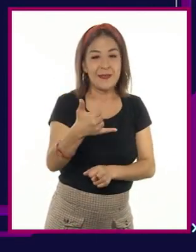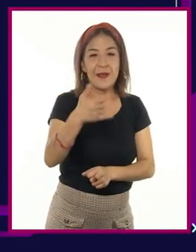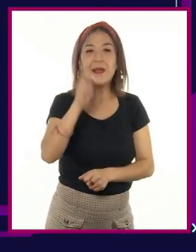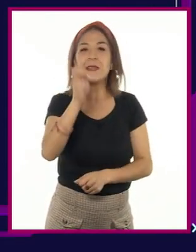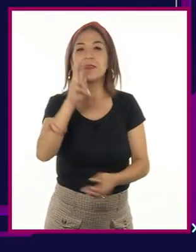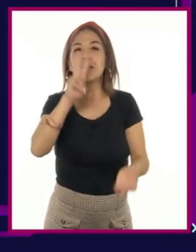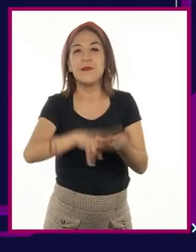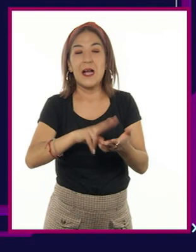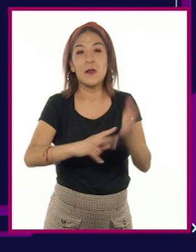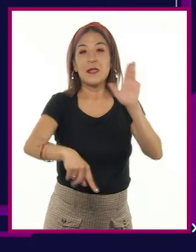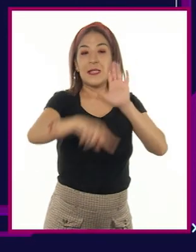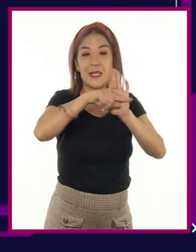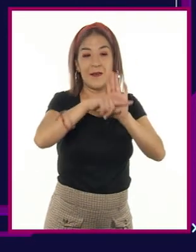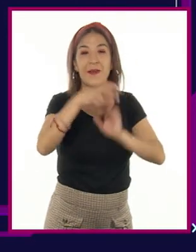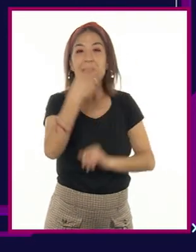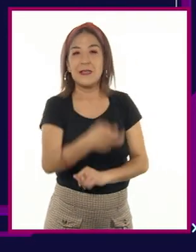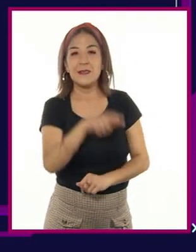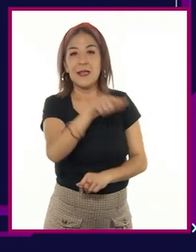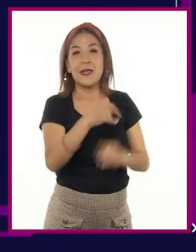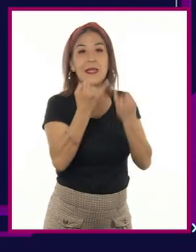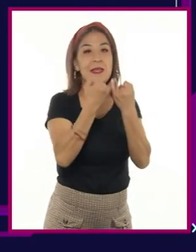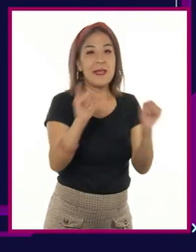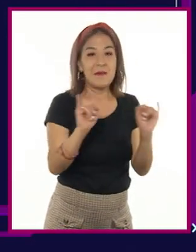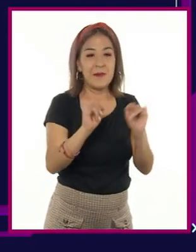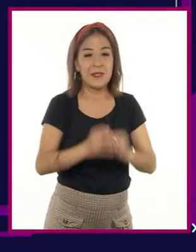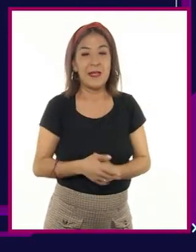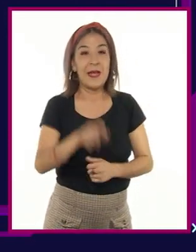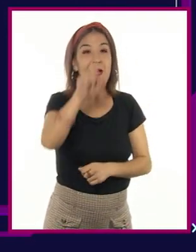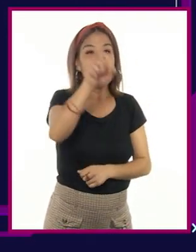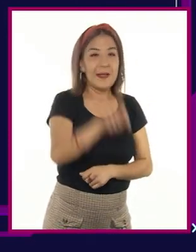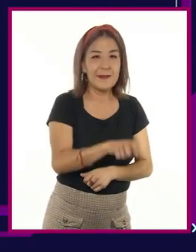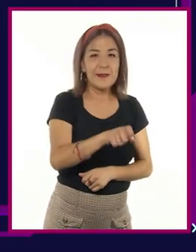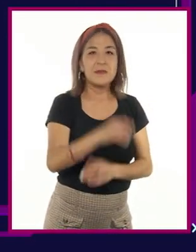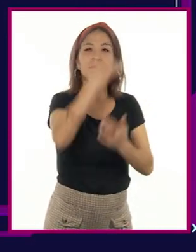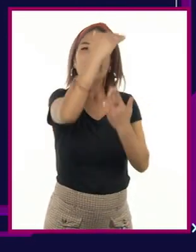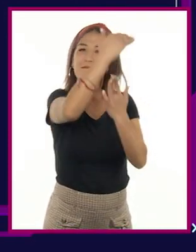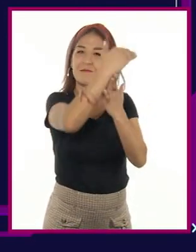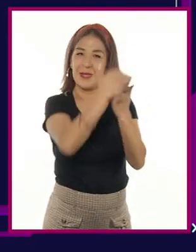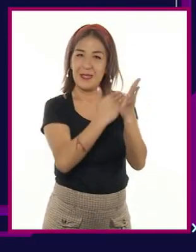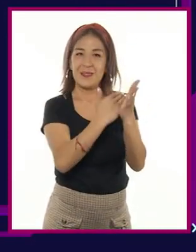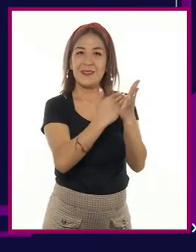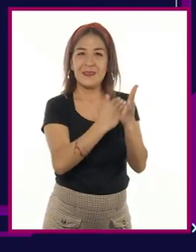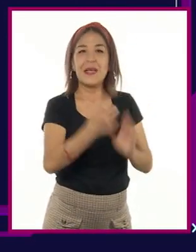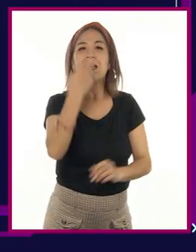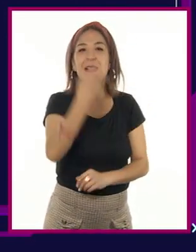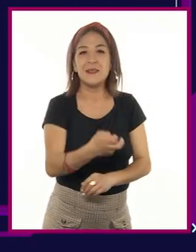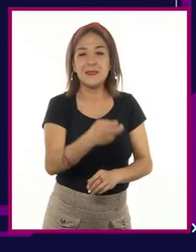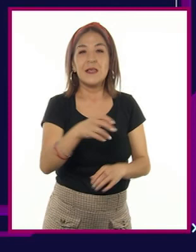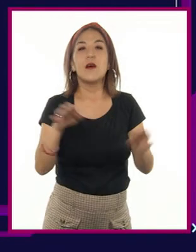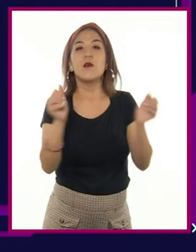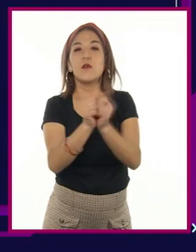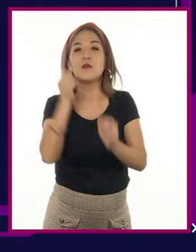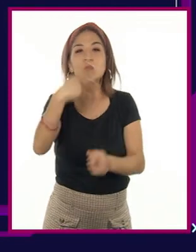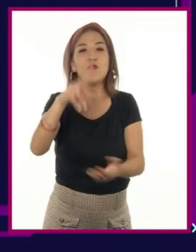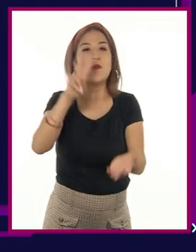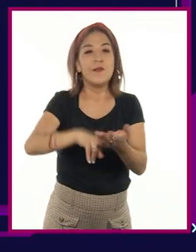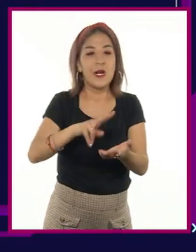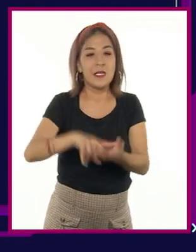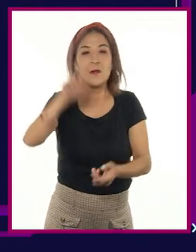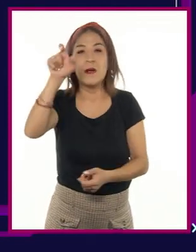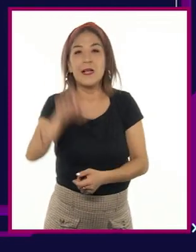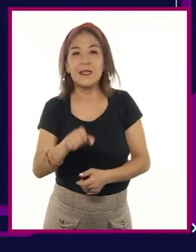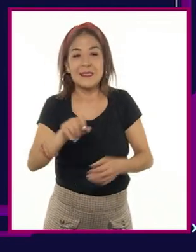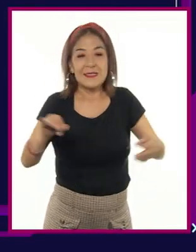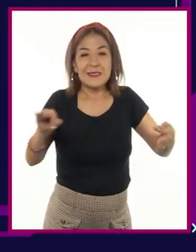negativos de la variable independiente x disminuyen conforme el valor de x se